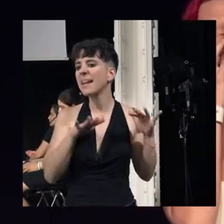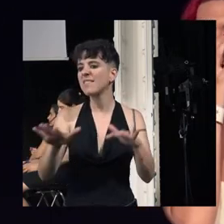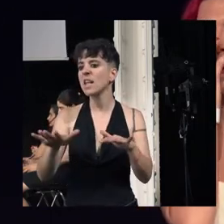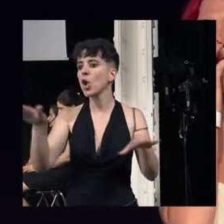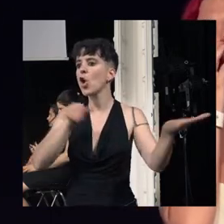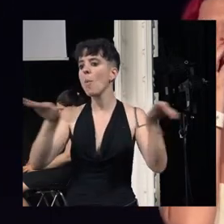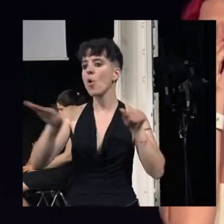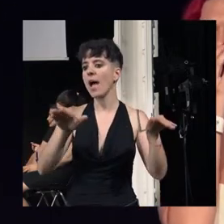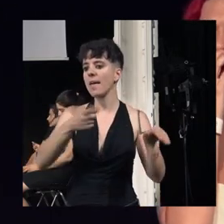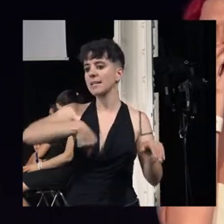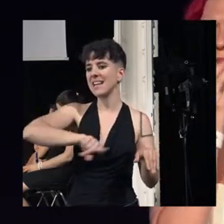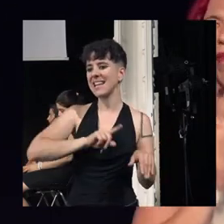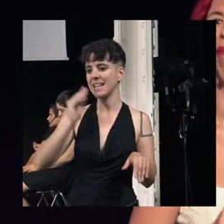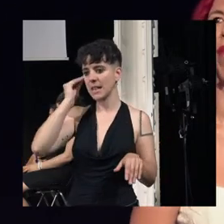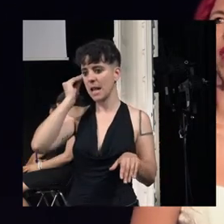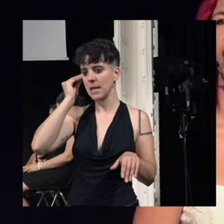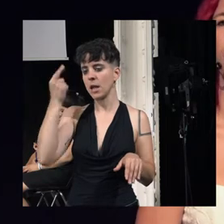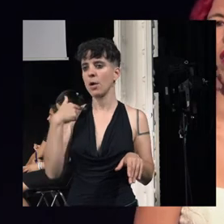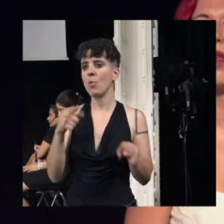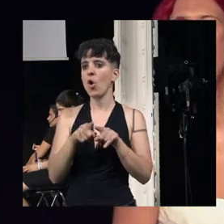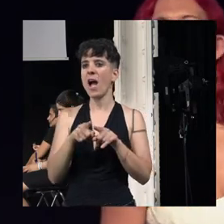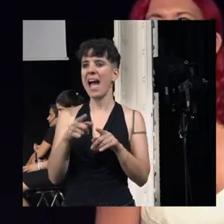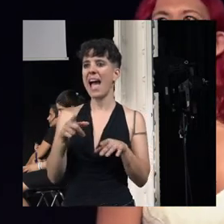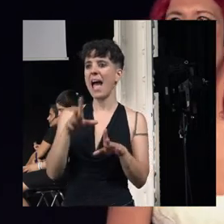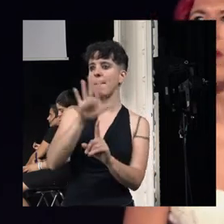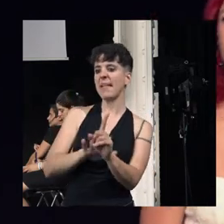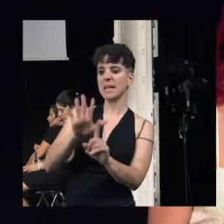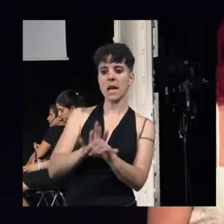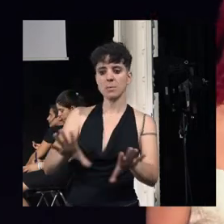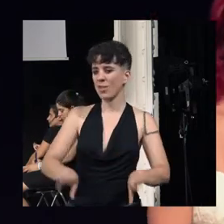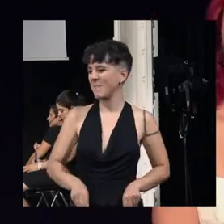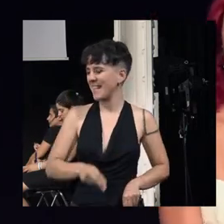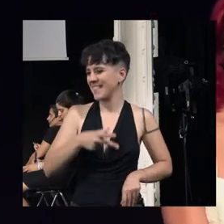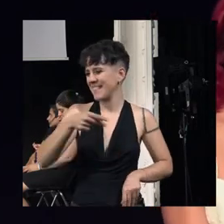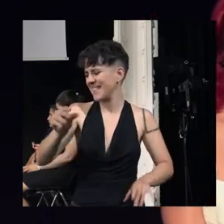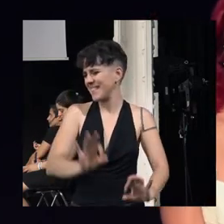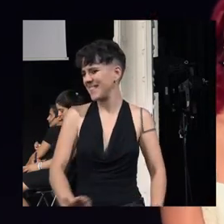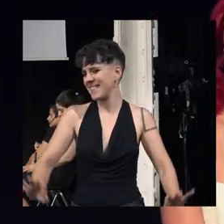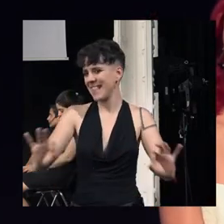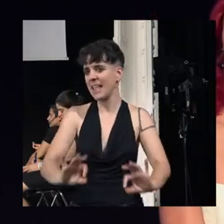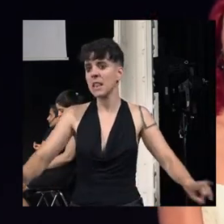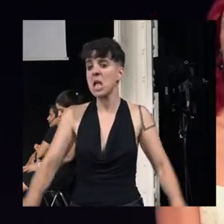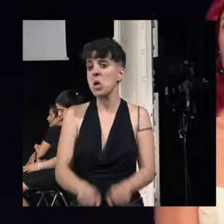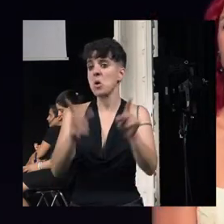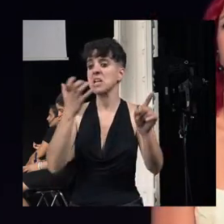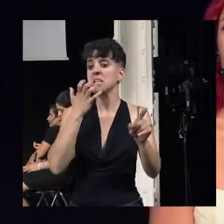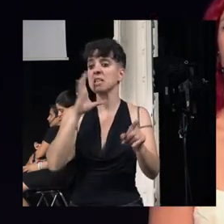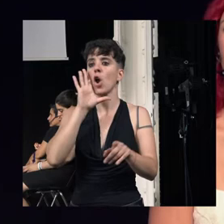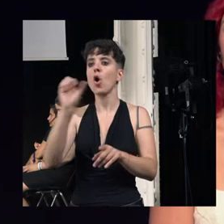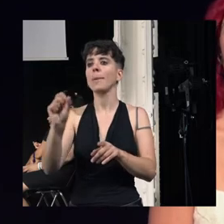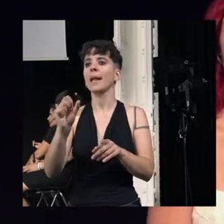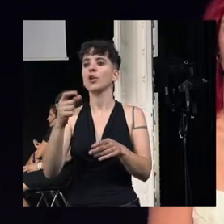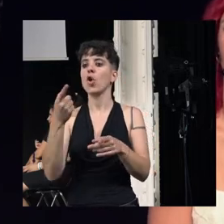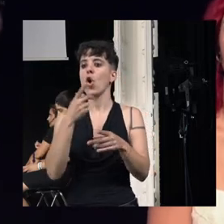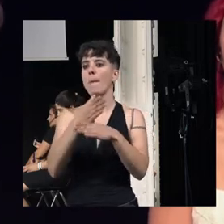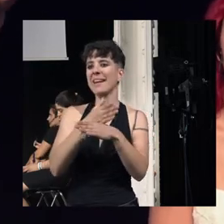aceptar ningún tipo de paternalismo, tampoco cuando gobiernan los gobiernos del cambio, las ciudades del